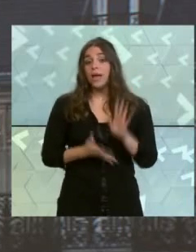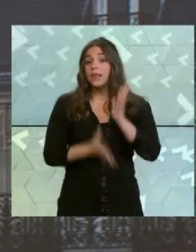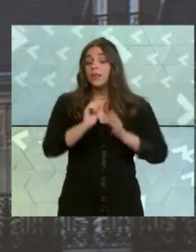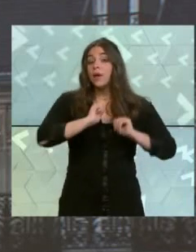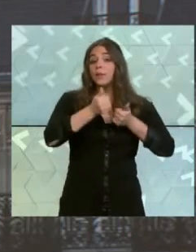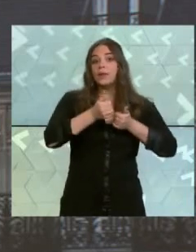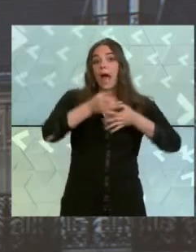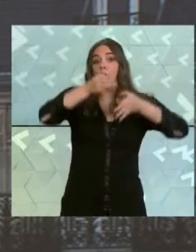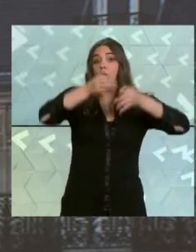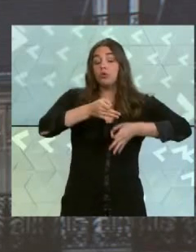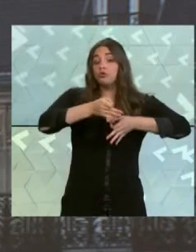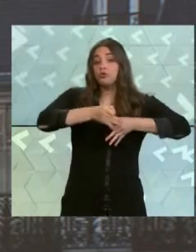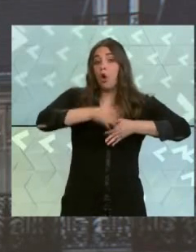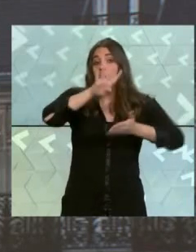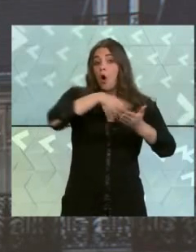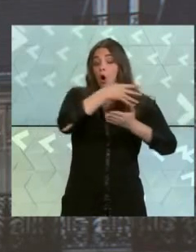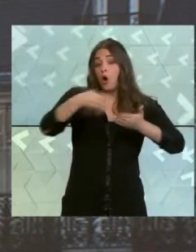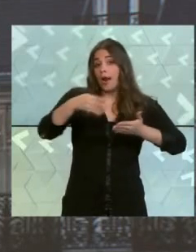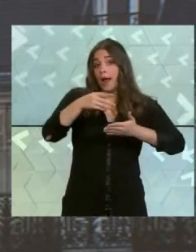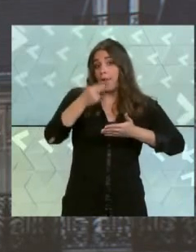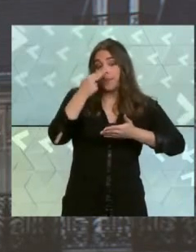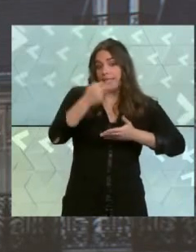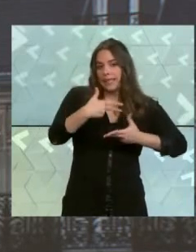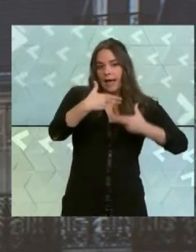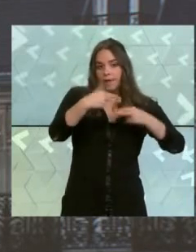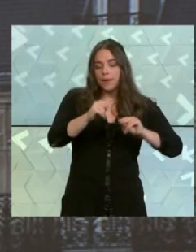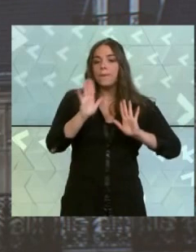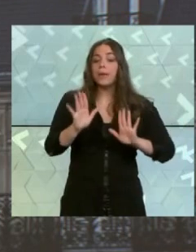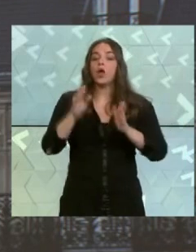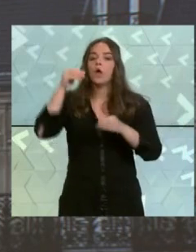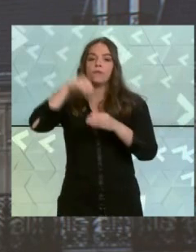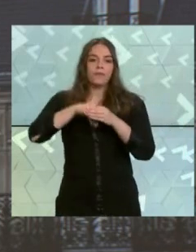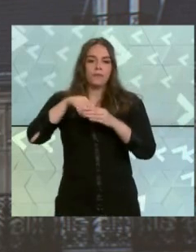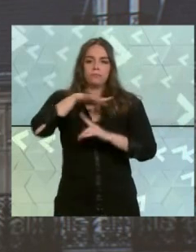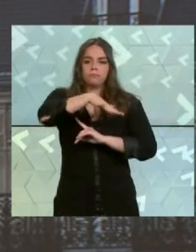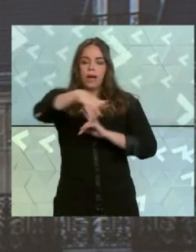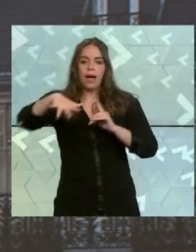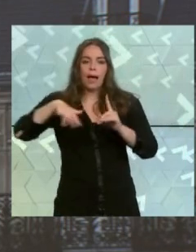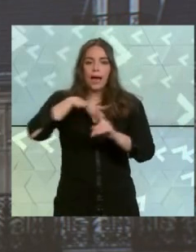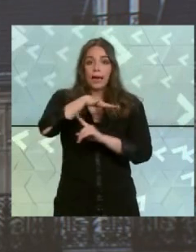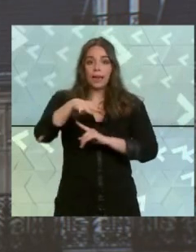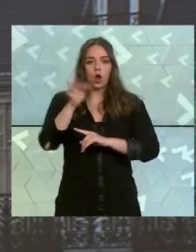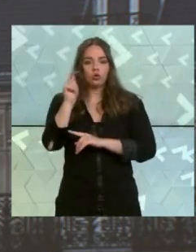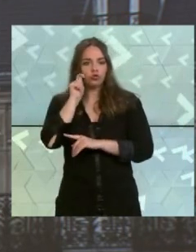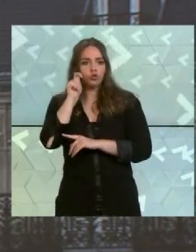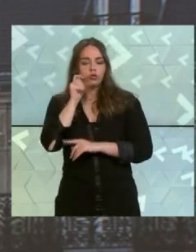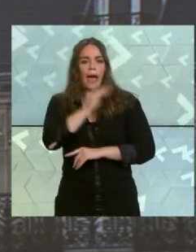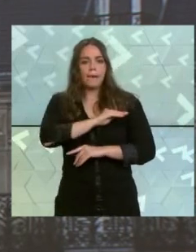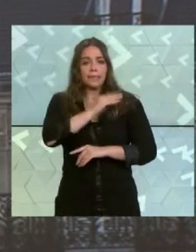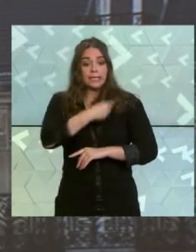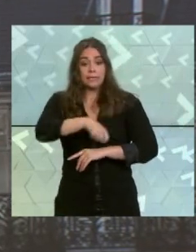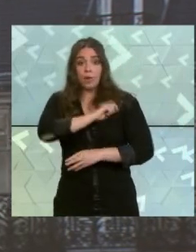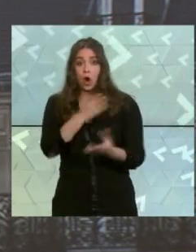después de acabar el horario de visitas al templo pero en sus inmediaciones seguía habiendo miles de turistas muchos de ellos españoles que nos han contado